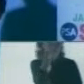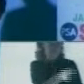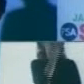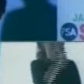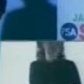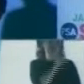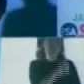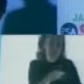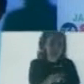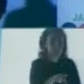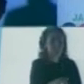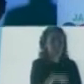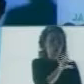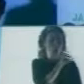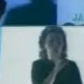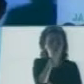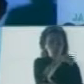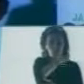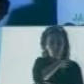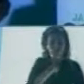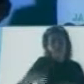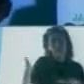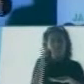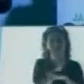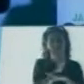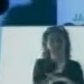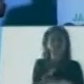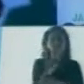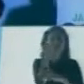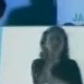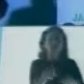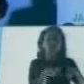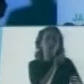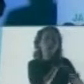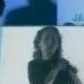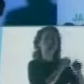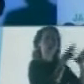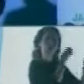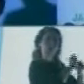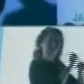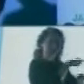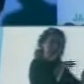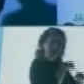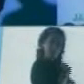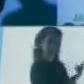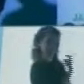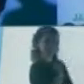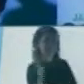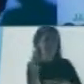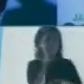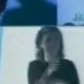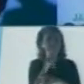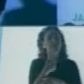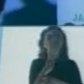a esta opción que presentamos. Y os digo, yo no vengo como los delegados de la Junta diciendo que